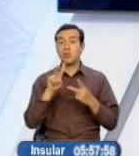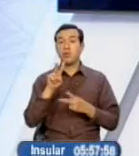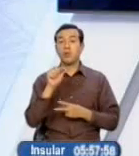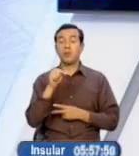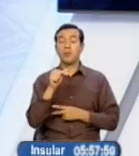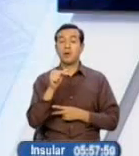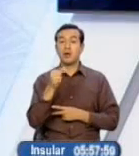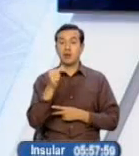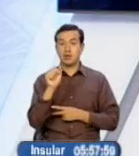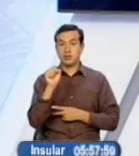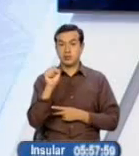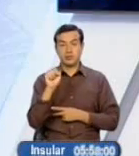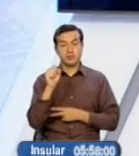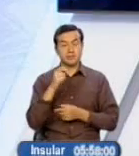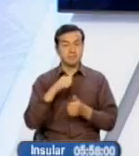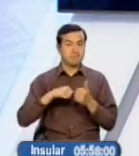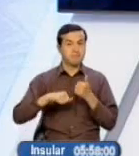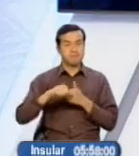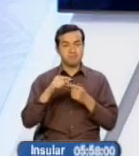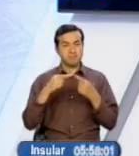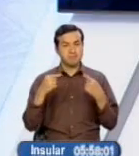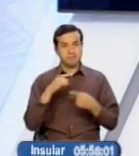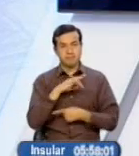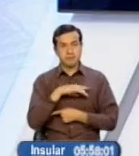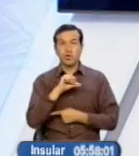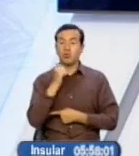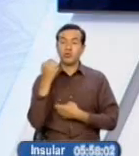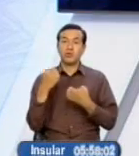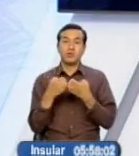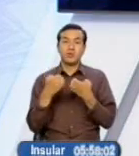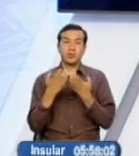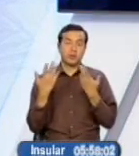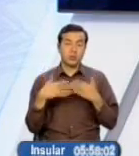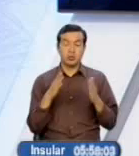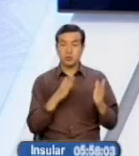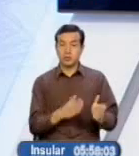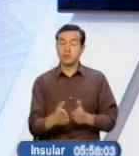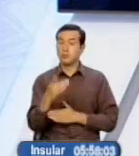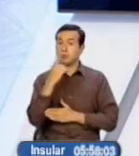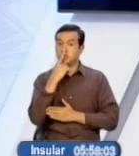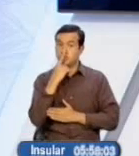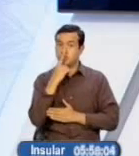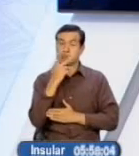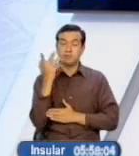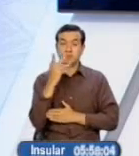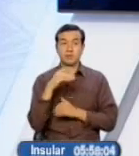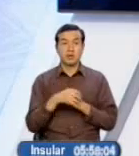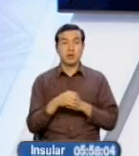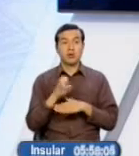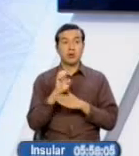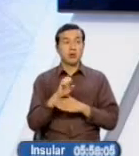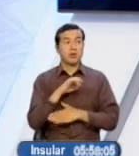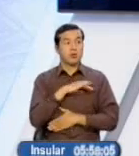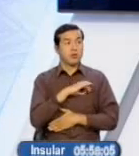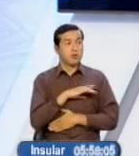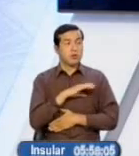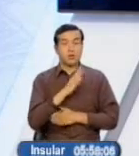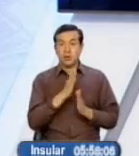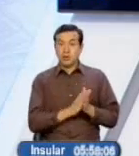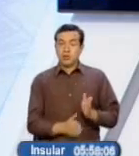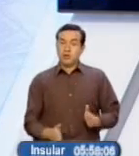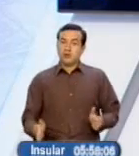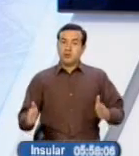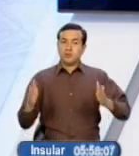contragolpe chileno. Hablemos de otras selecciones, porque definitivamente hay partidos también interesantes, aparte del de Ecuador y Chile, en esta